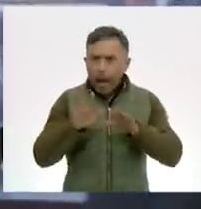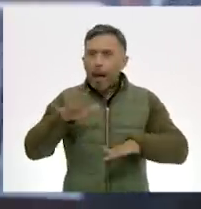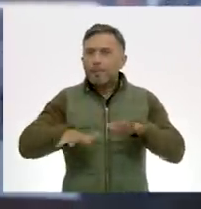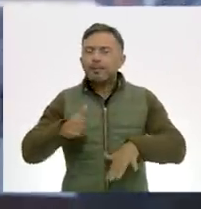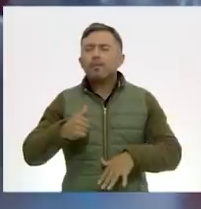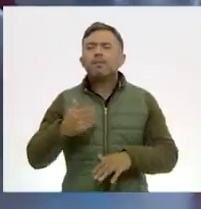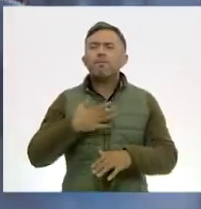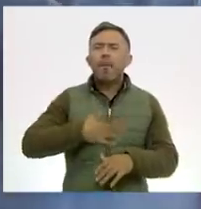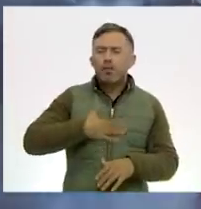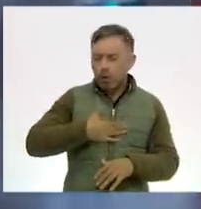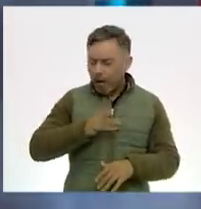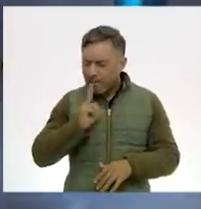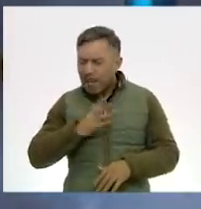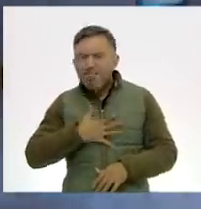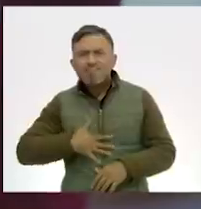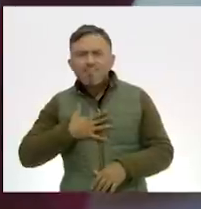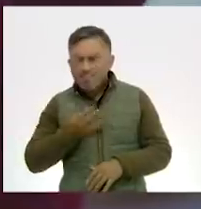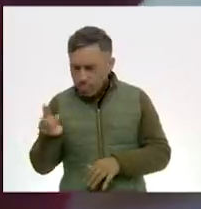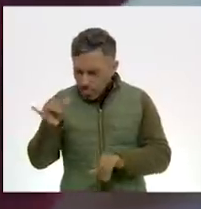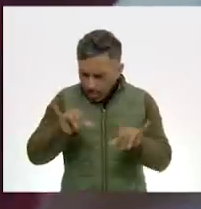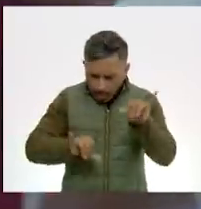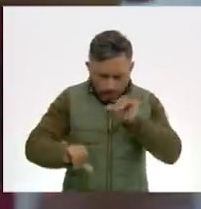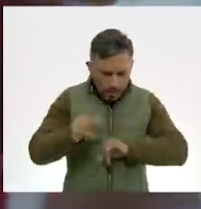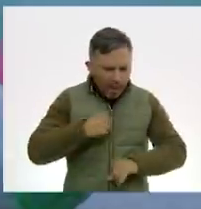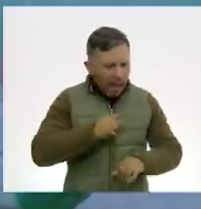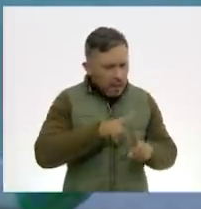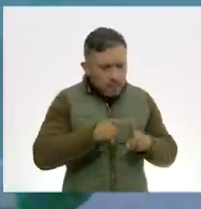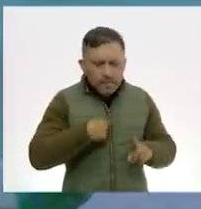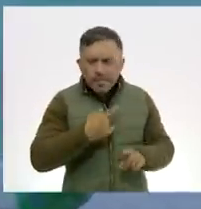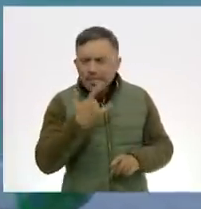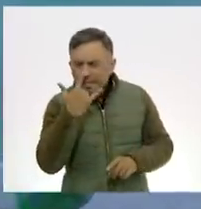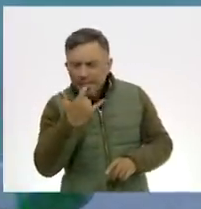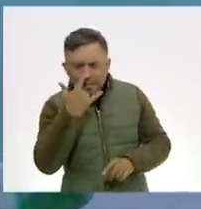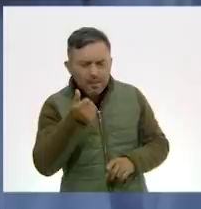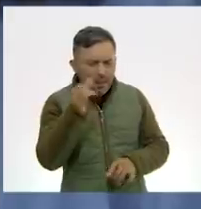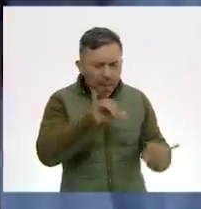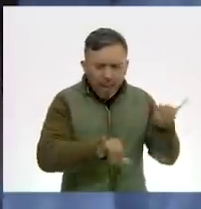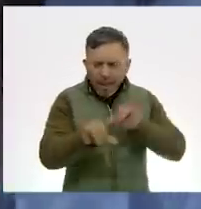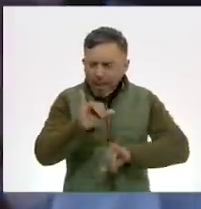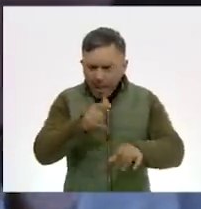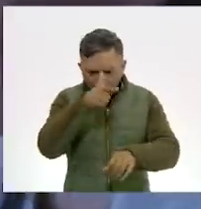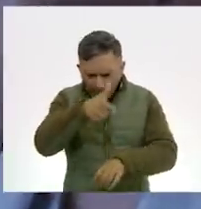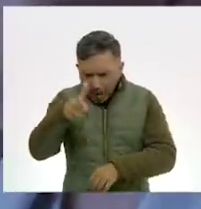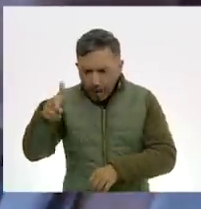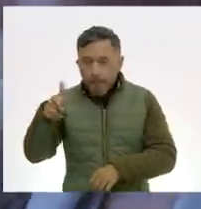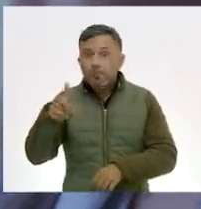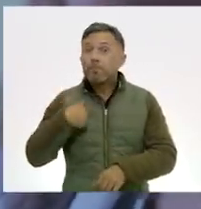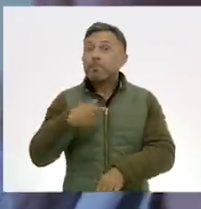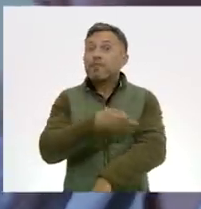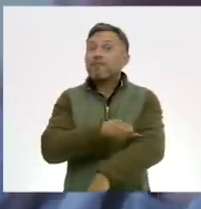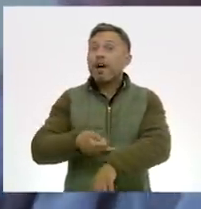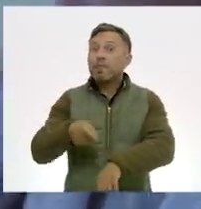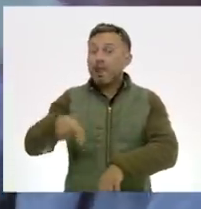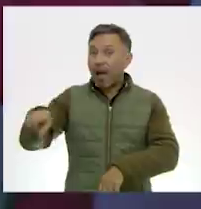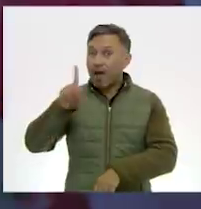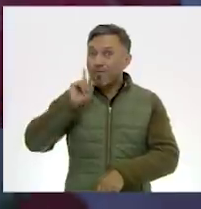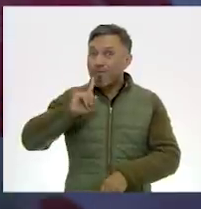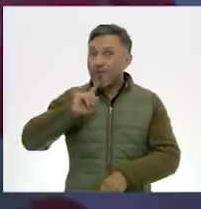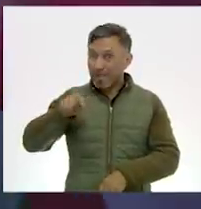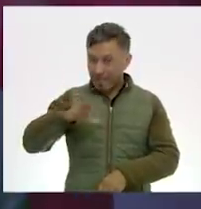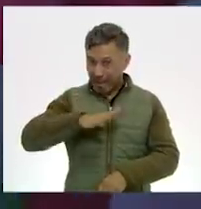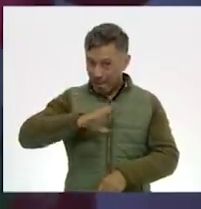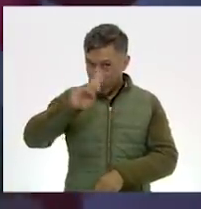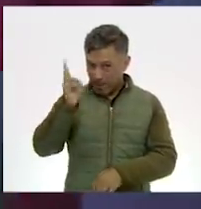y explorando todo lo que me encontraba a mi paso. En mi familia no era tan común que alguna mujer estudiara profesionalmente